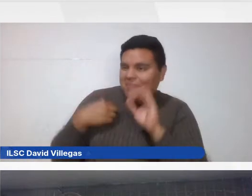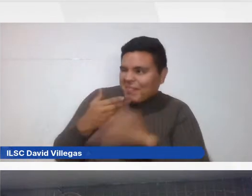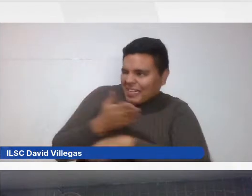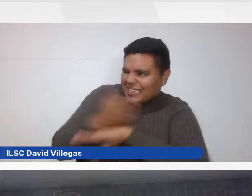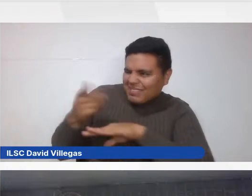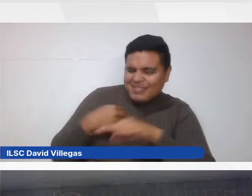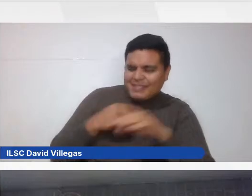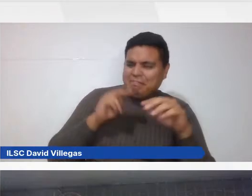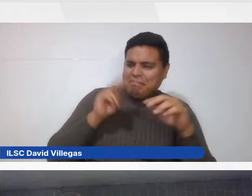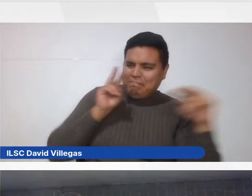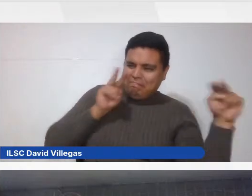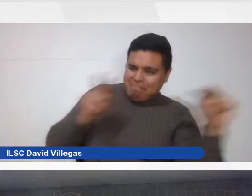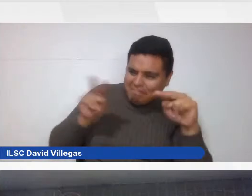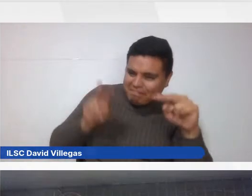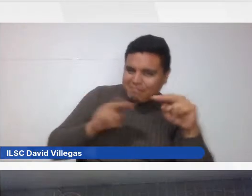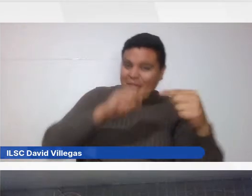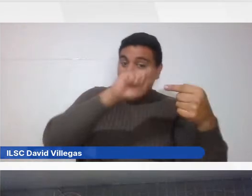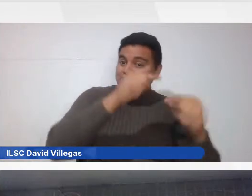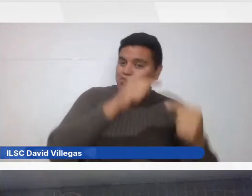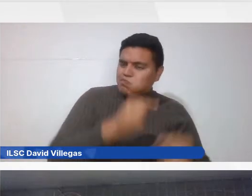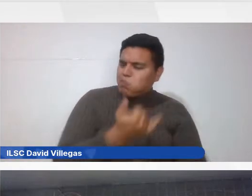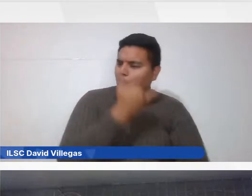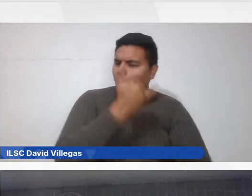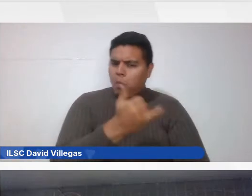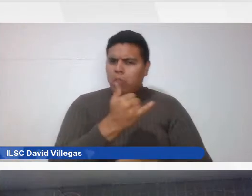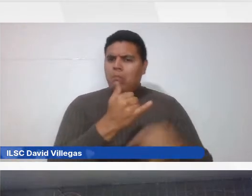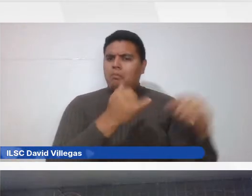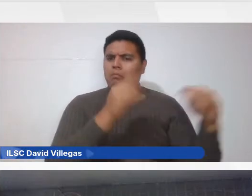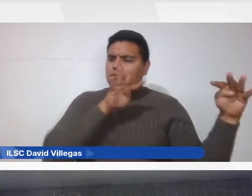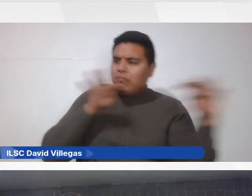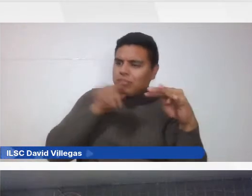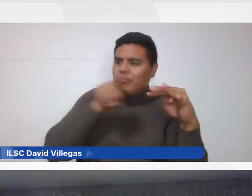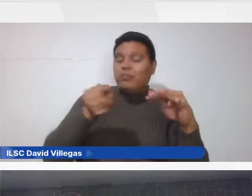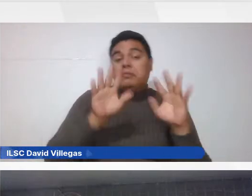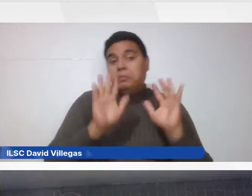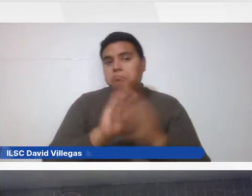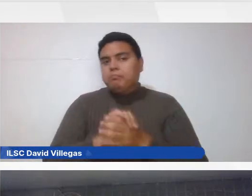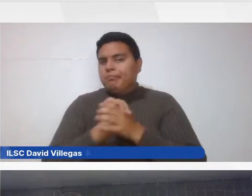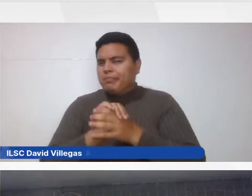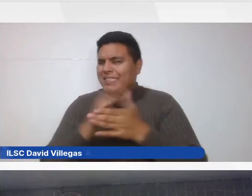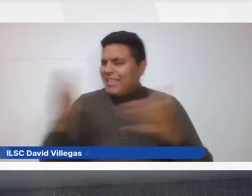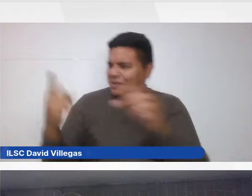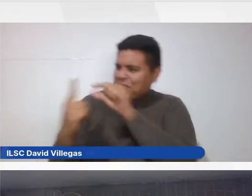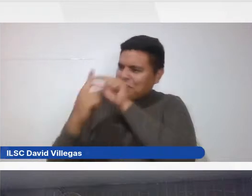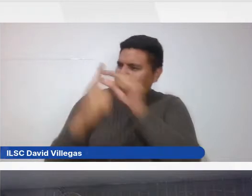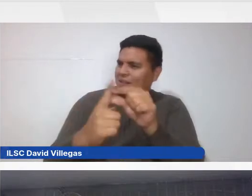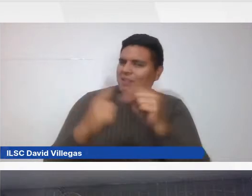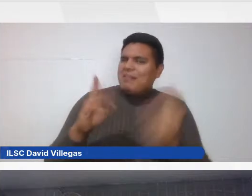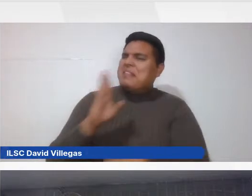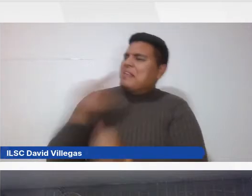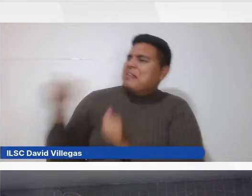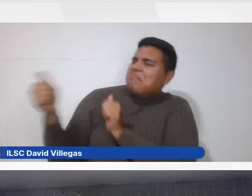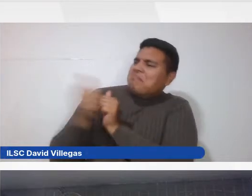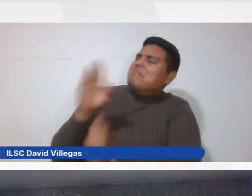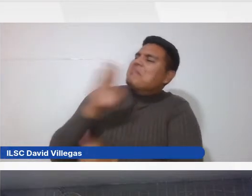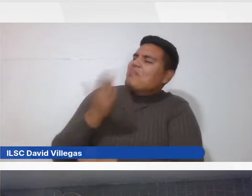lado. Y pues bueno, yo quisiera rápidamente que los saludáramos y nos presentaras a quién tienes en este momento al